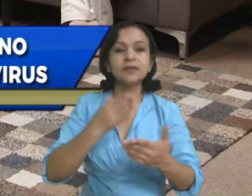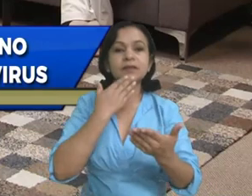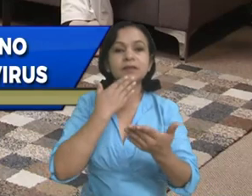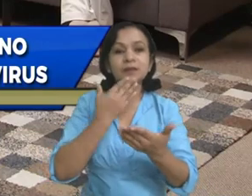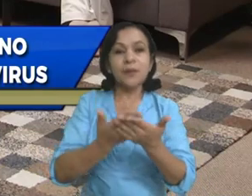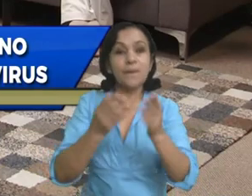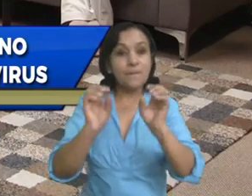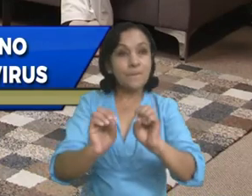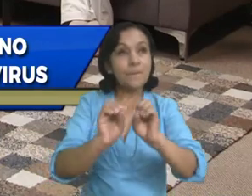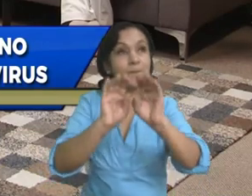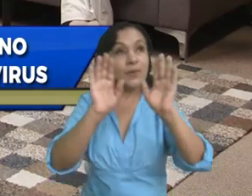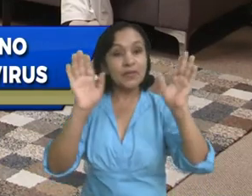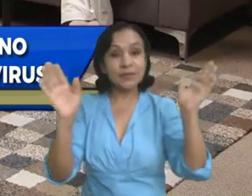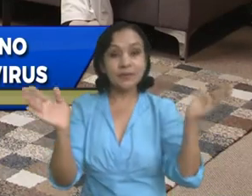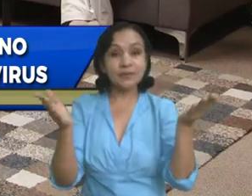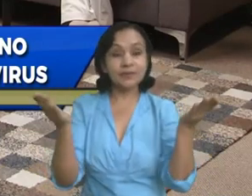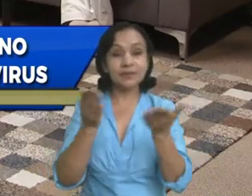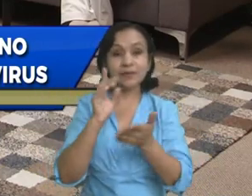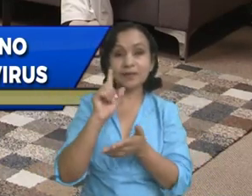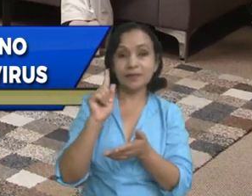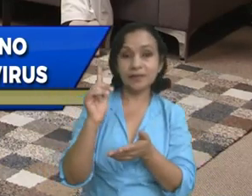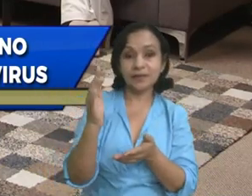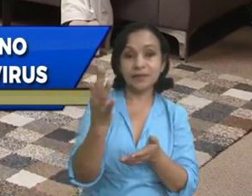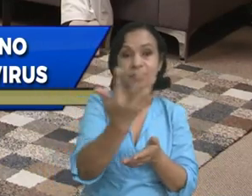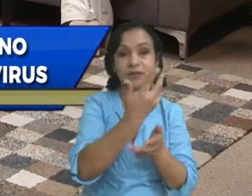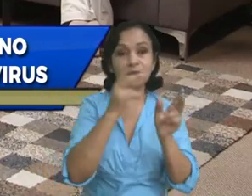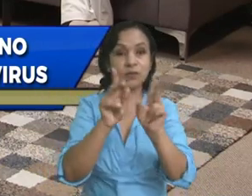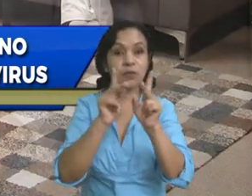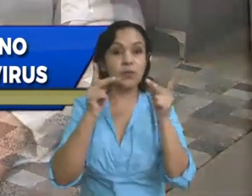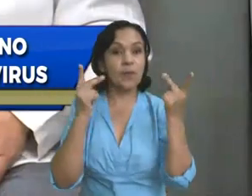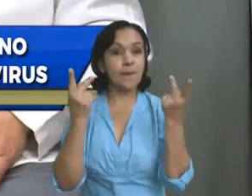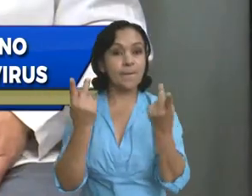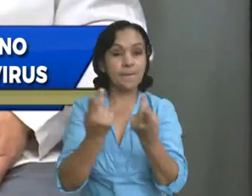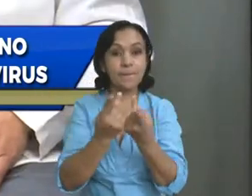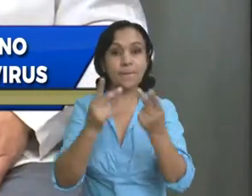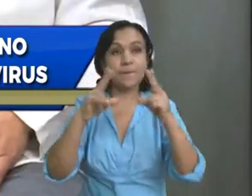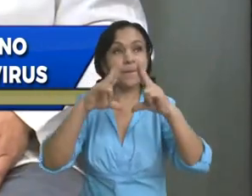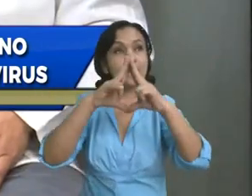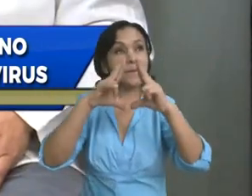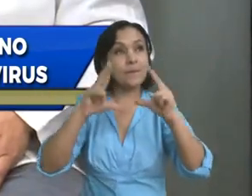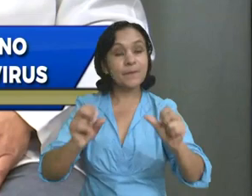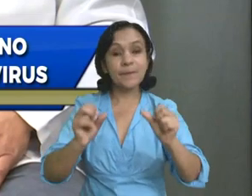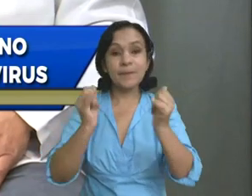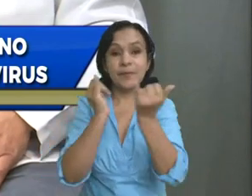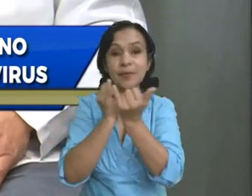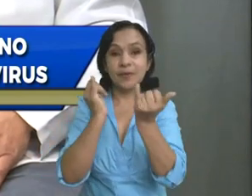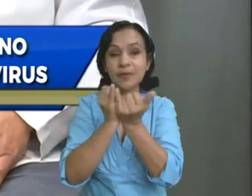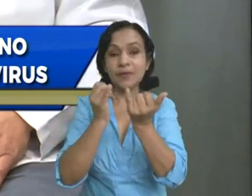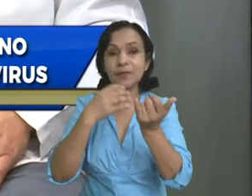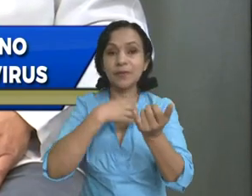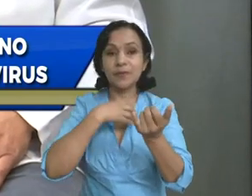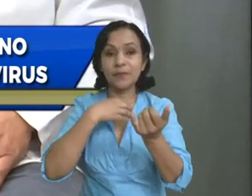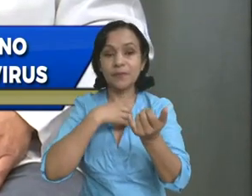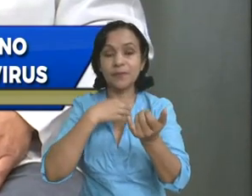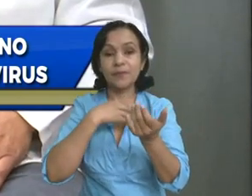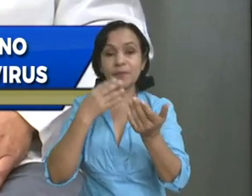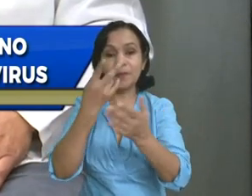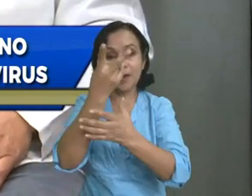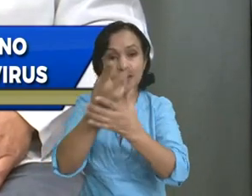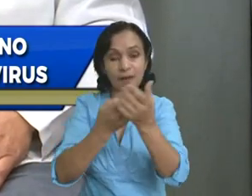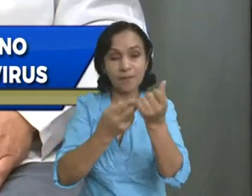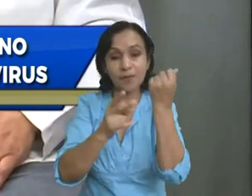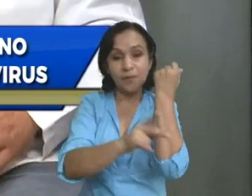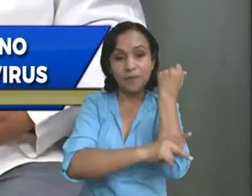Como ya saludaba a todo el pueblo Unica, sabemos la hermandad histórica que existe entre nuestros dos pueblos